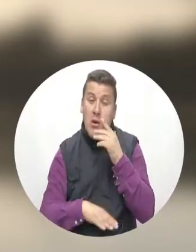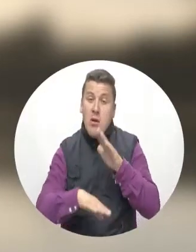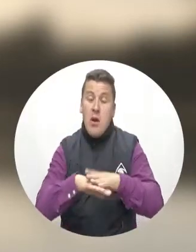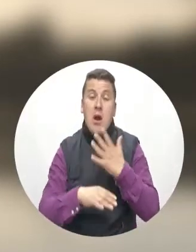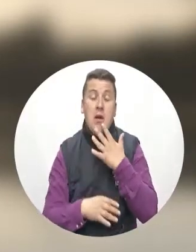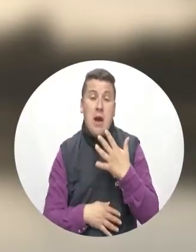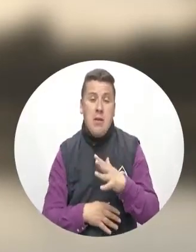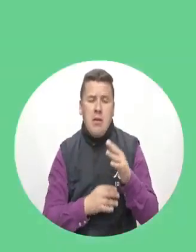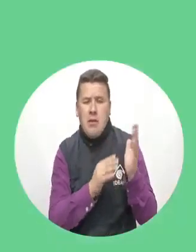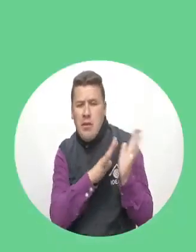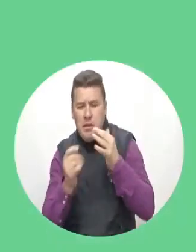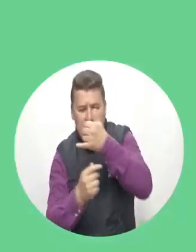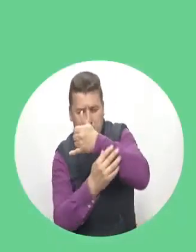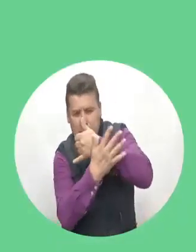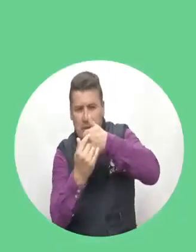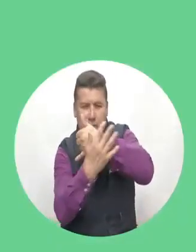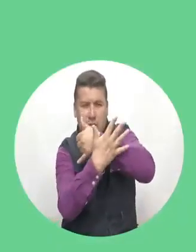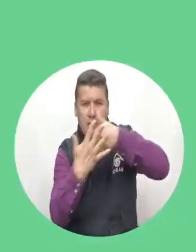Caribe.